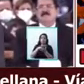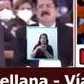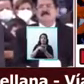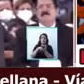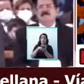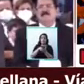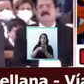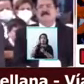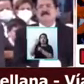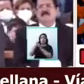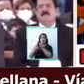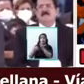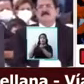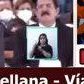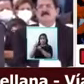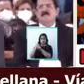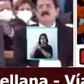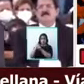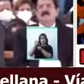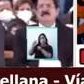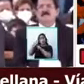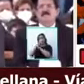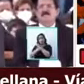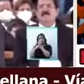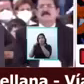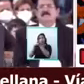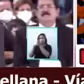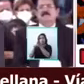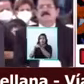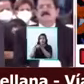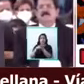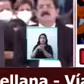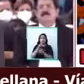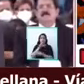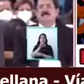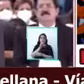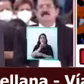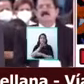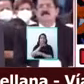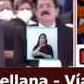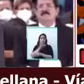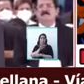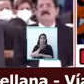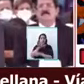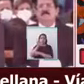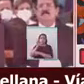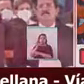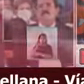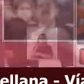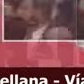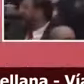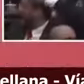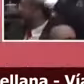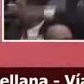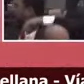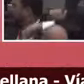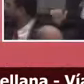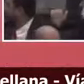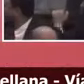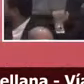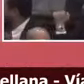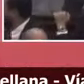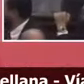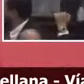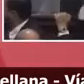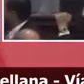fundamentalmente se debe tomar en cuenta el magisterio, ¿verdad?, las situaciones que plantea ese docente frente a más de 20 años